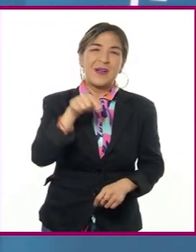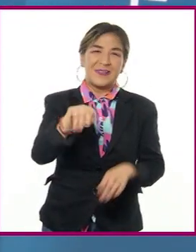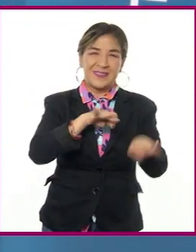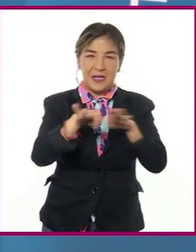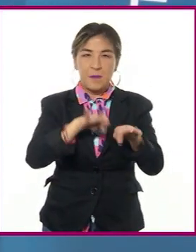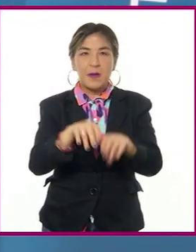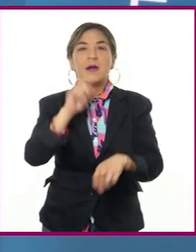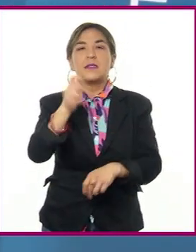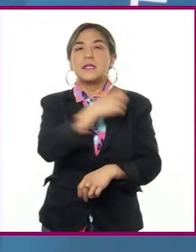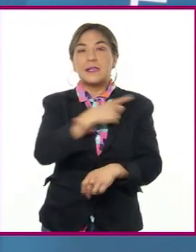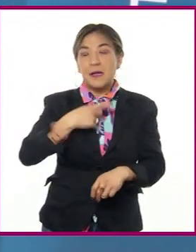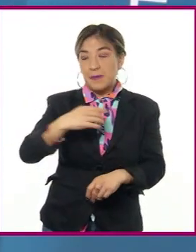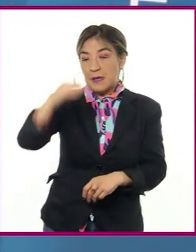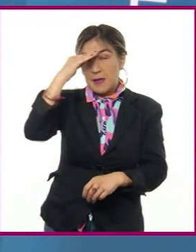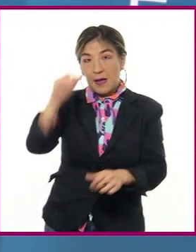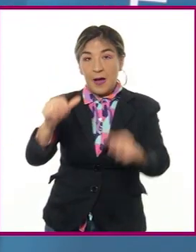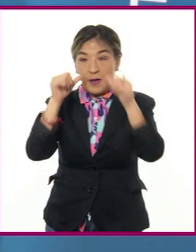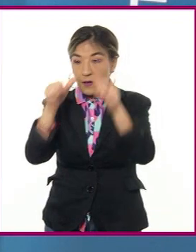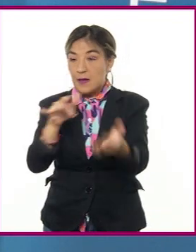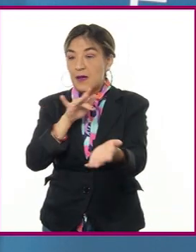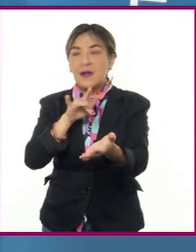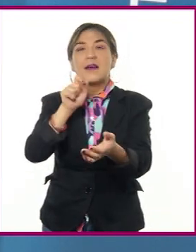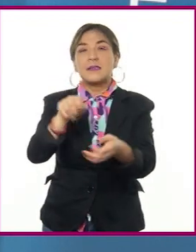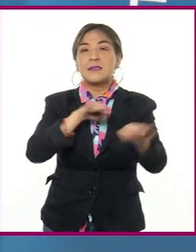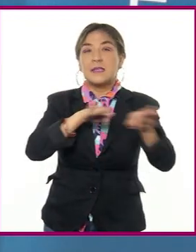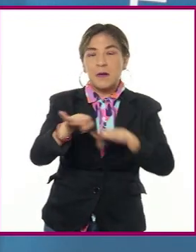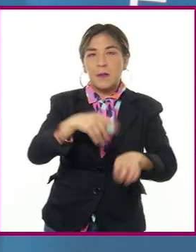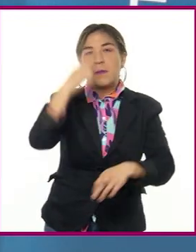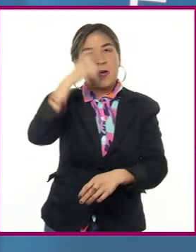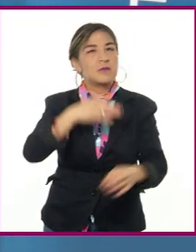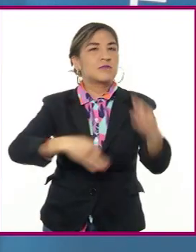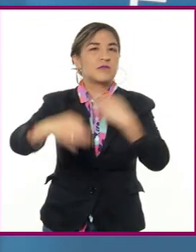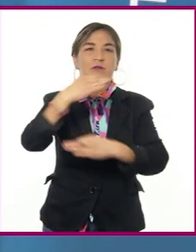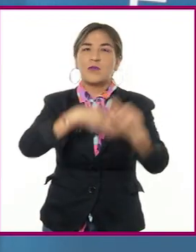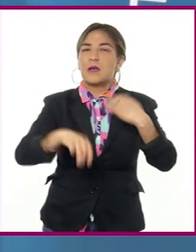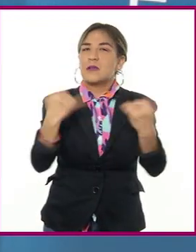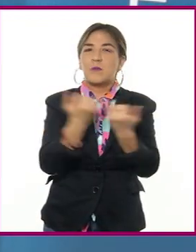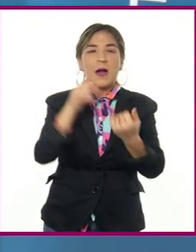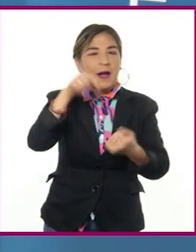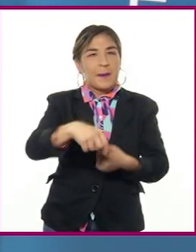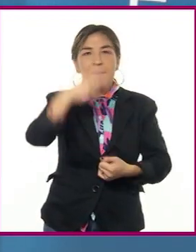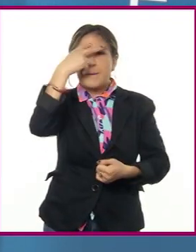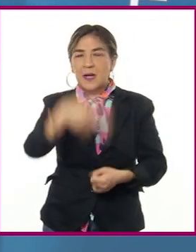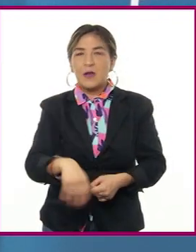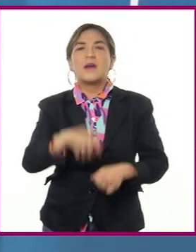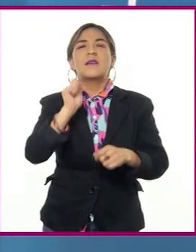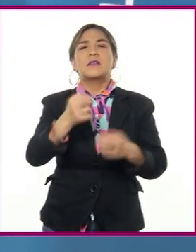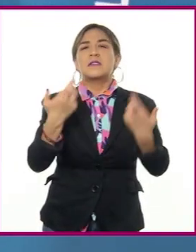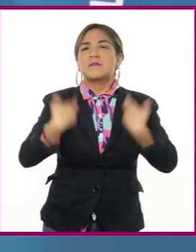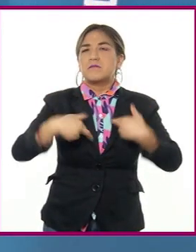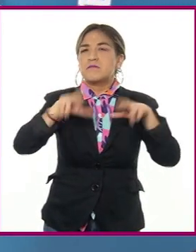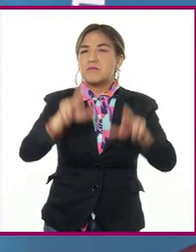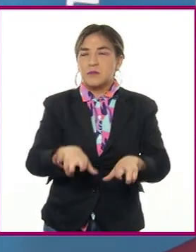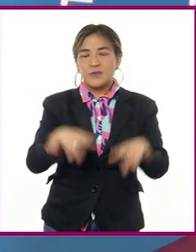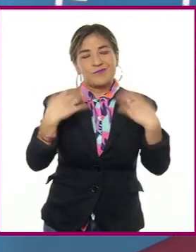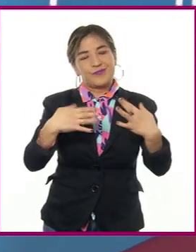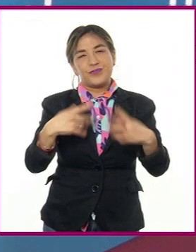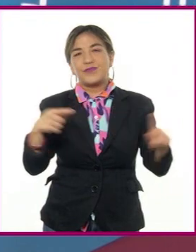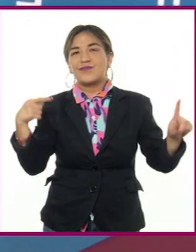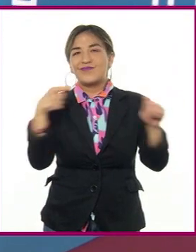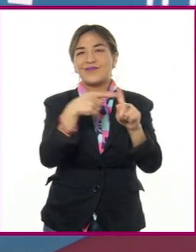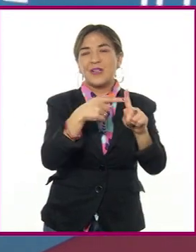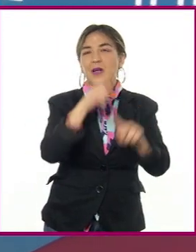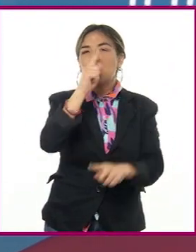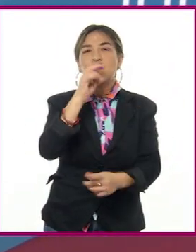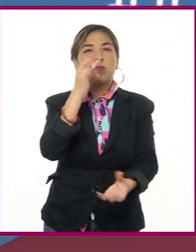consciente de que el servicio público es un patrimonio que pertenece a todas y todos los mexicanos y que representa una misión que solo